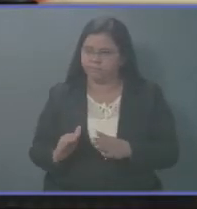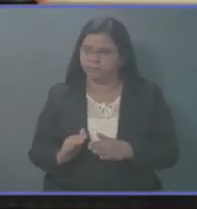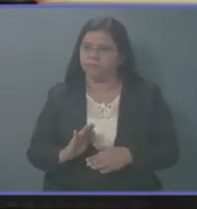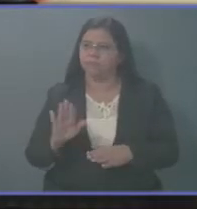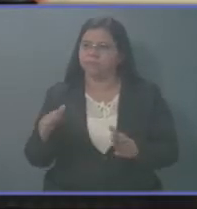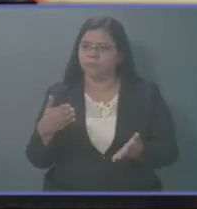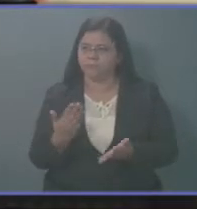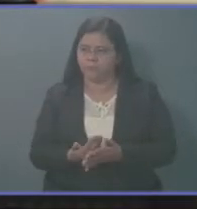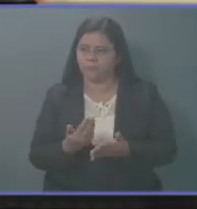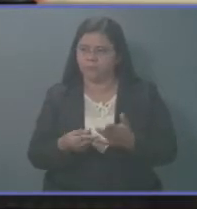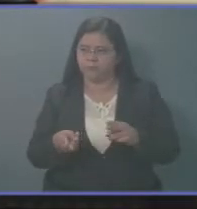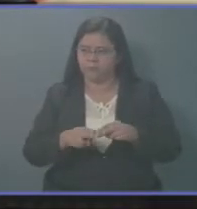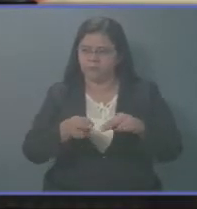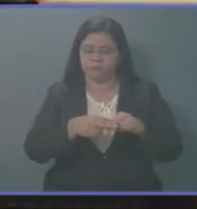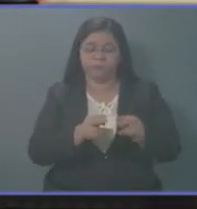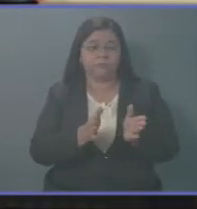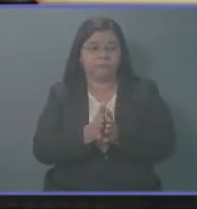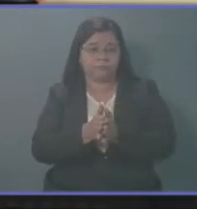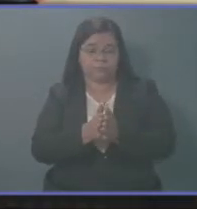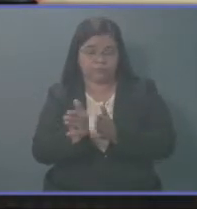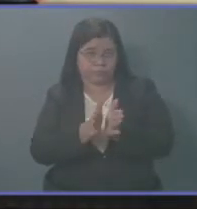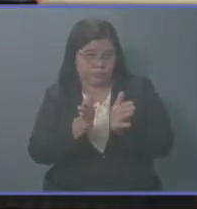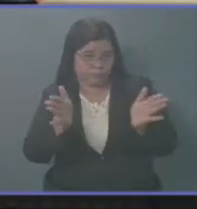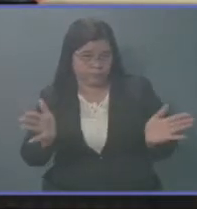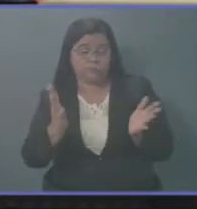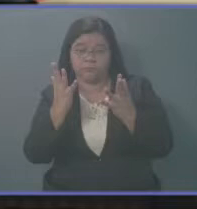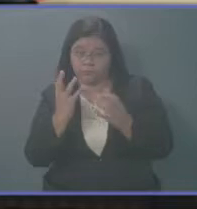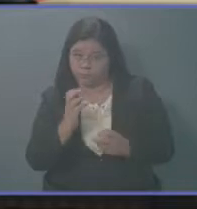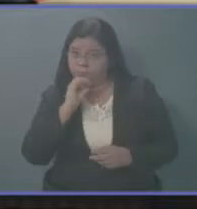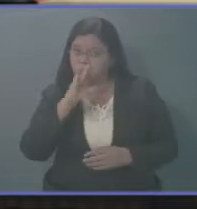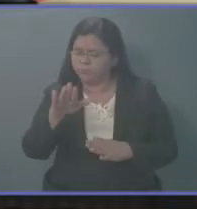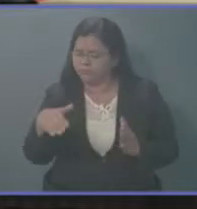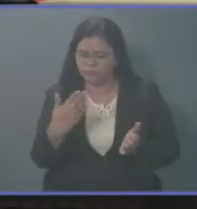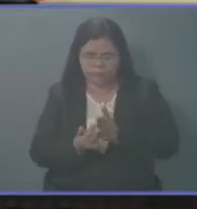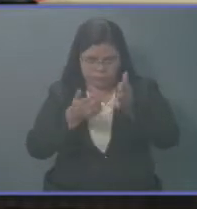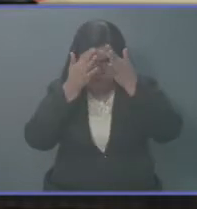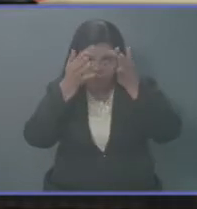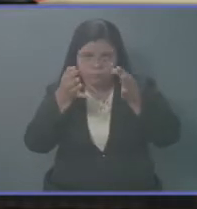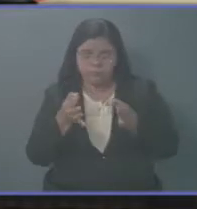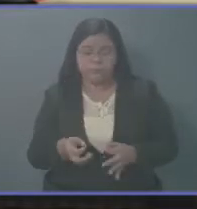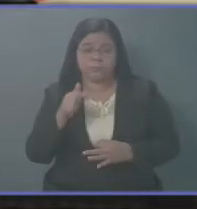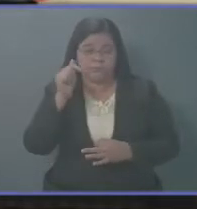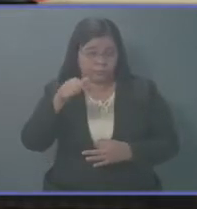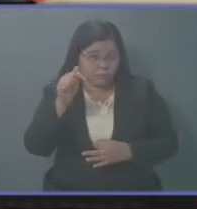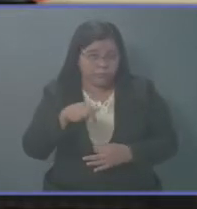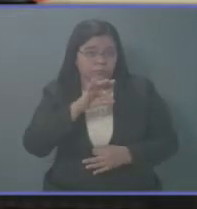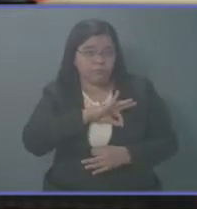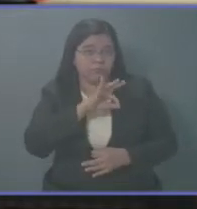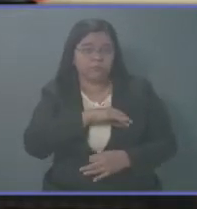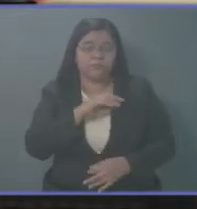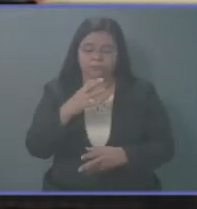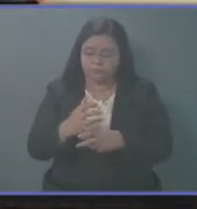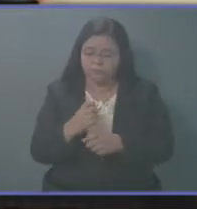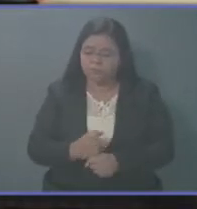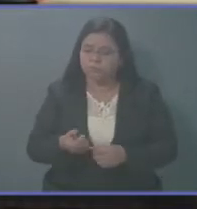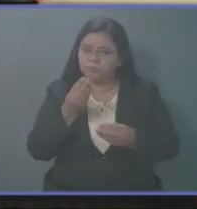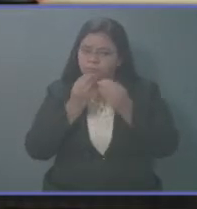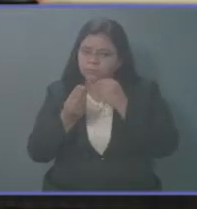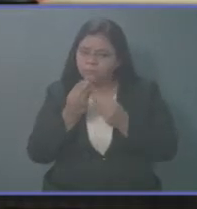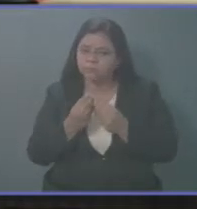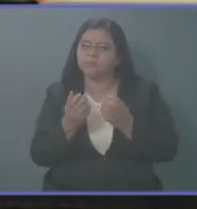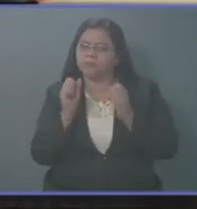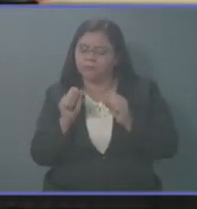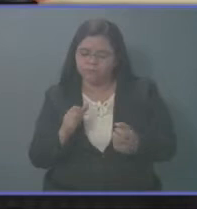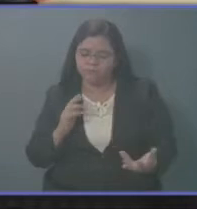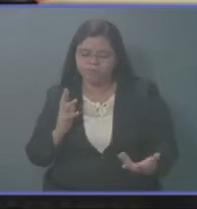la protección del interés general de la población. Cabe señalar que todas las medidas que el gobierno está implementando a favor del sector agropecuario y la seguridad alimentaria tienen estricto